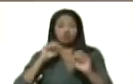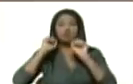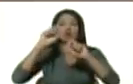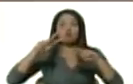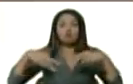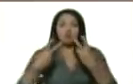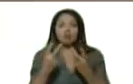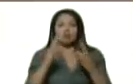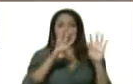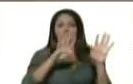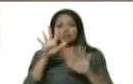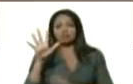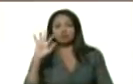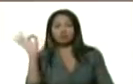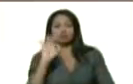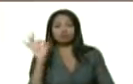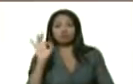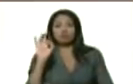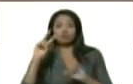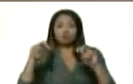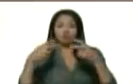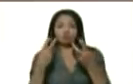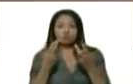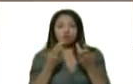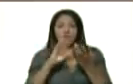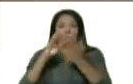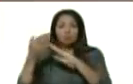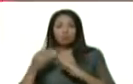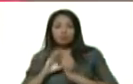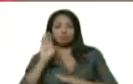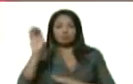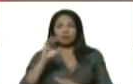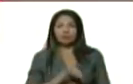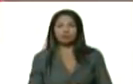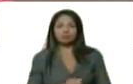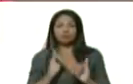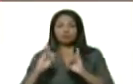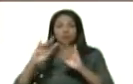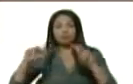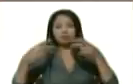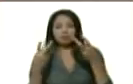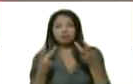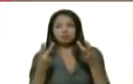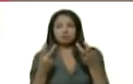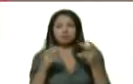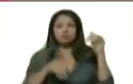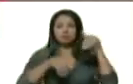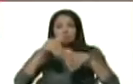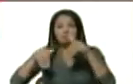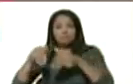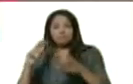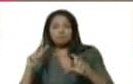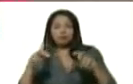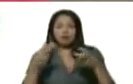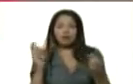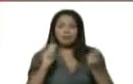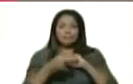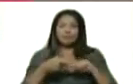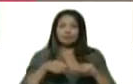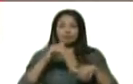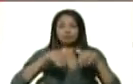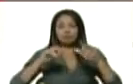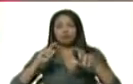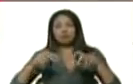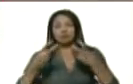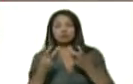el 95% de los consejos comunales del país. Bueno, esa renovación electoral debe convertirse en renovación de